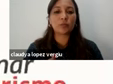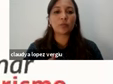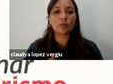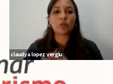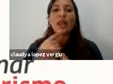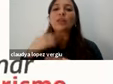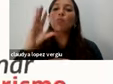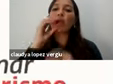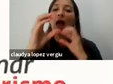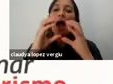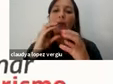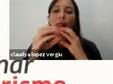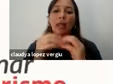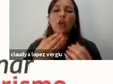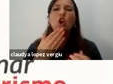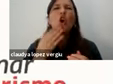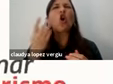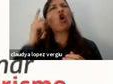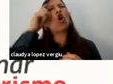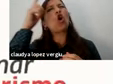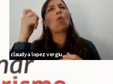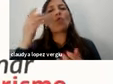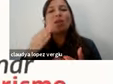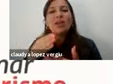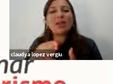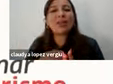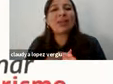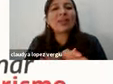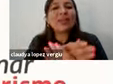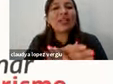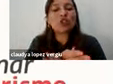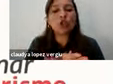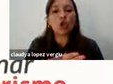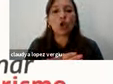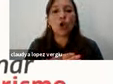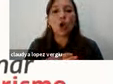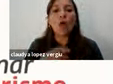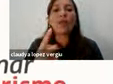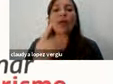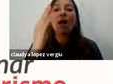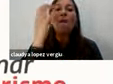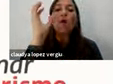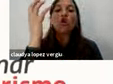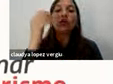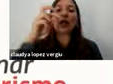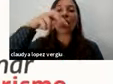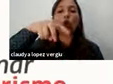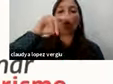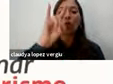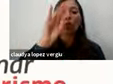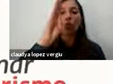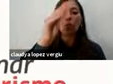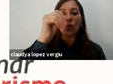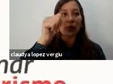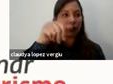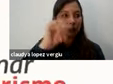voy a hablar cómo se inició el proyecto del Bosque de las Nubes, ¿no? Es una iniciativa